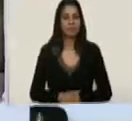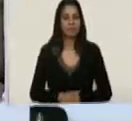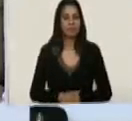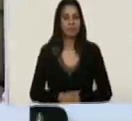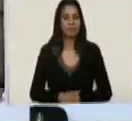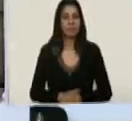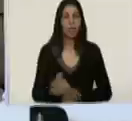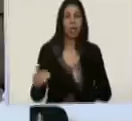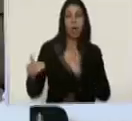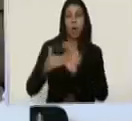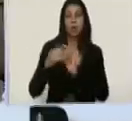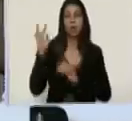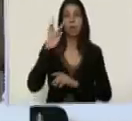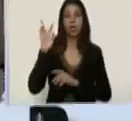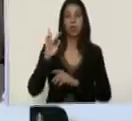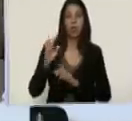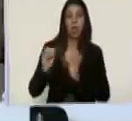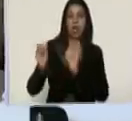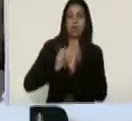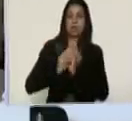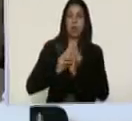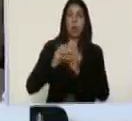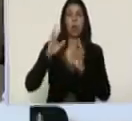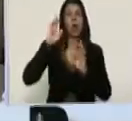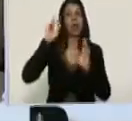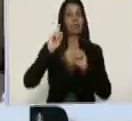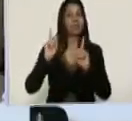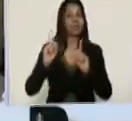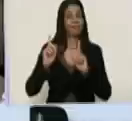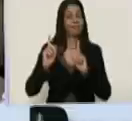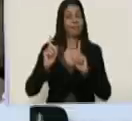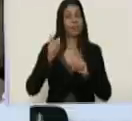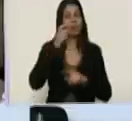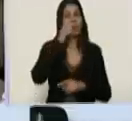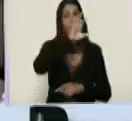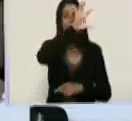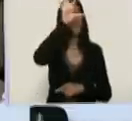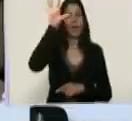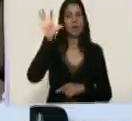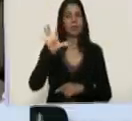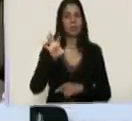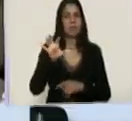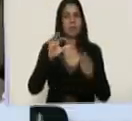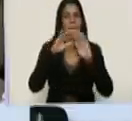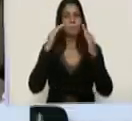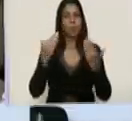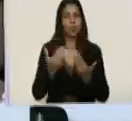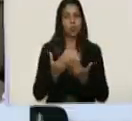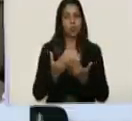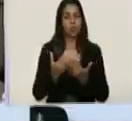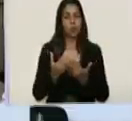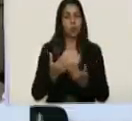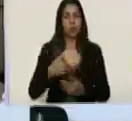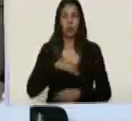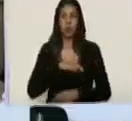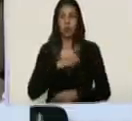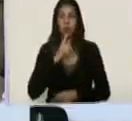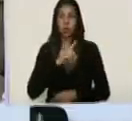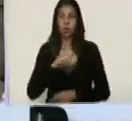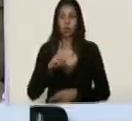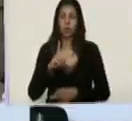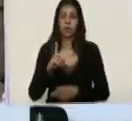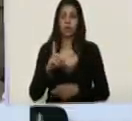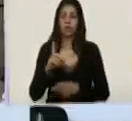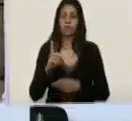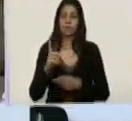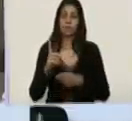atacar a nuestro país. Yo creo que los pueblos del mundo, y nosotros deberíamos incorporarlo a este punto